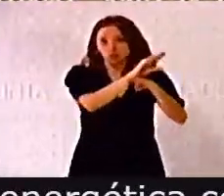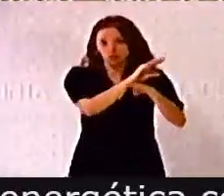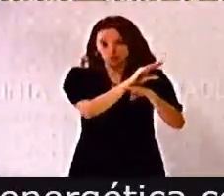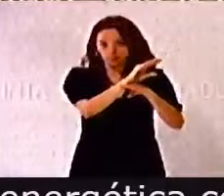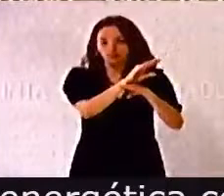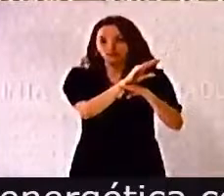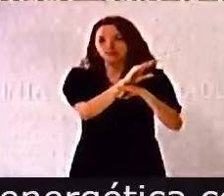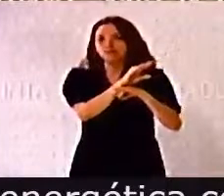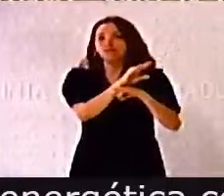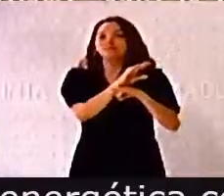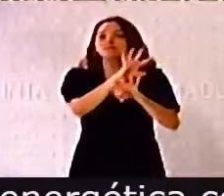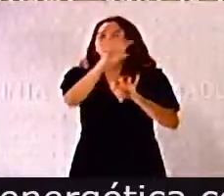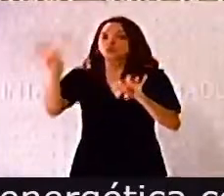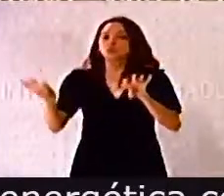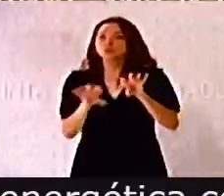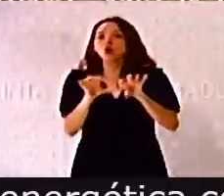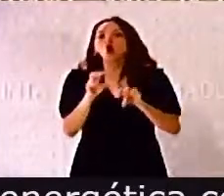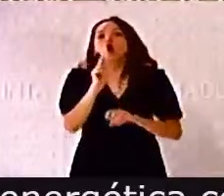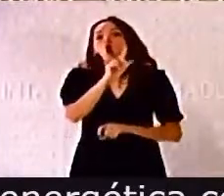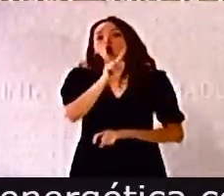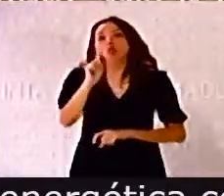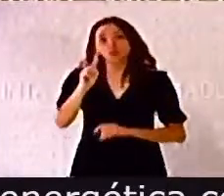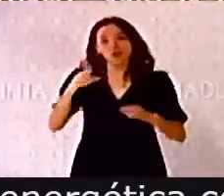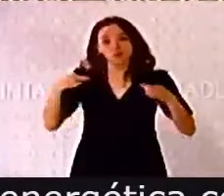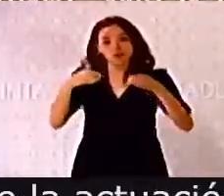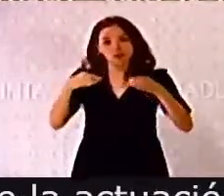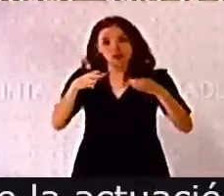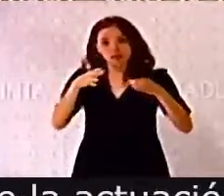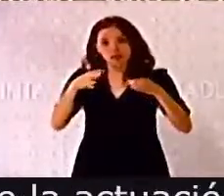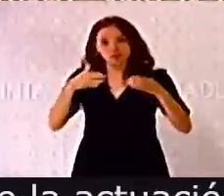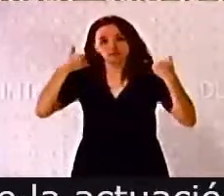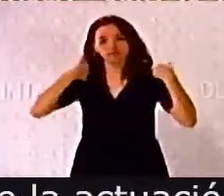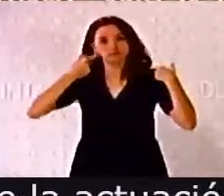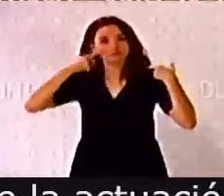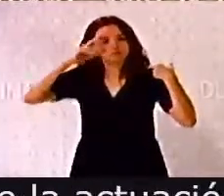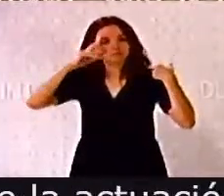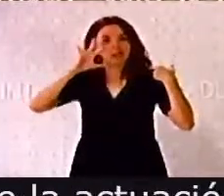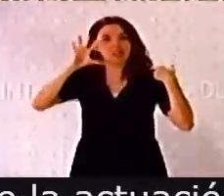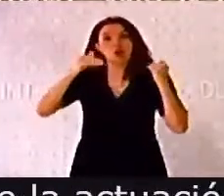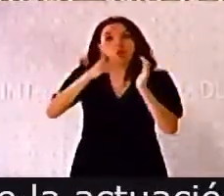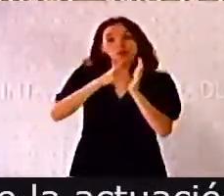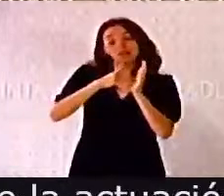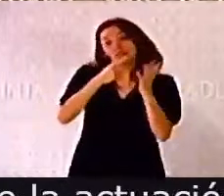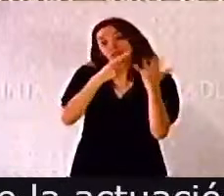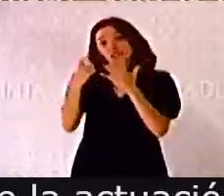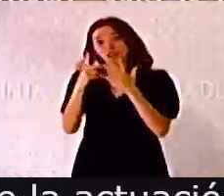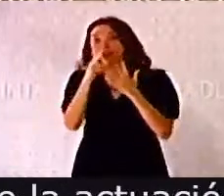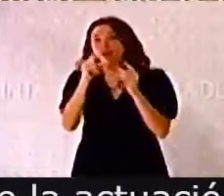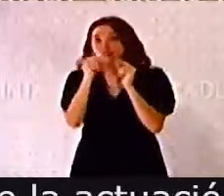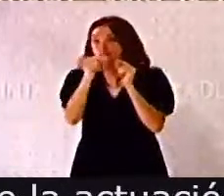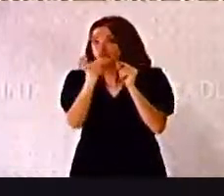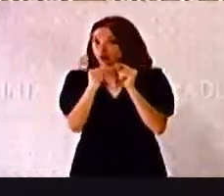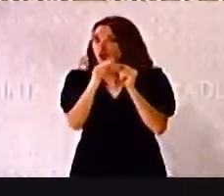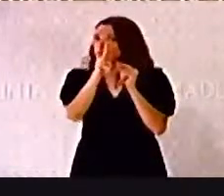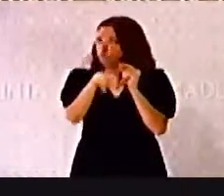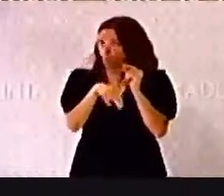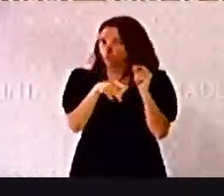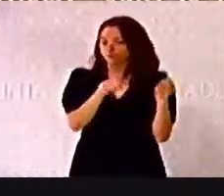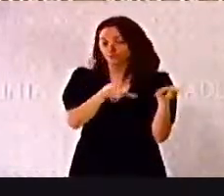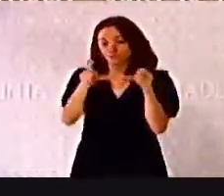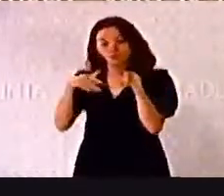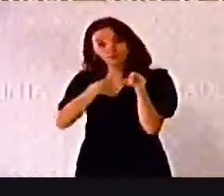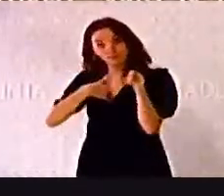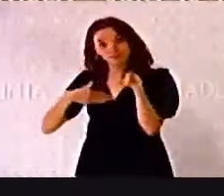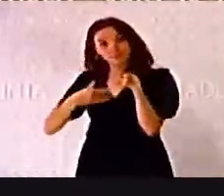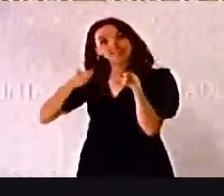sobre 11 comunidades de regantes y afectando a un total de 5.600 hectáreas. Y, por otro lado, la convocatoria